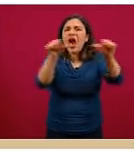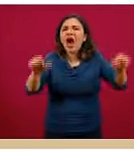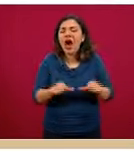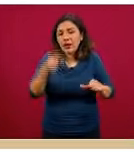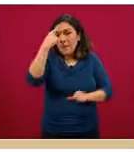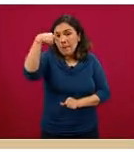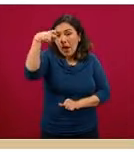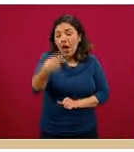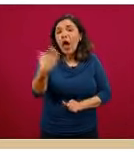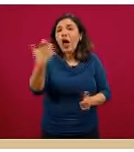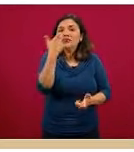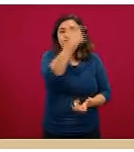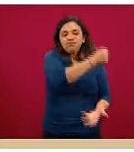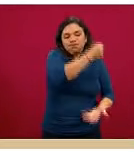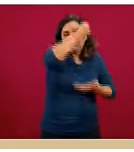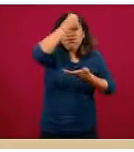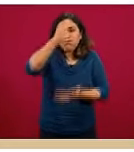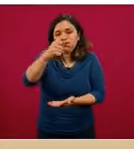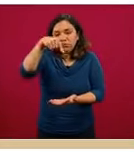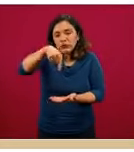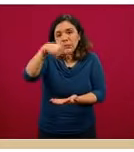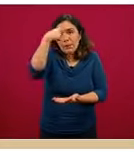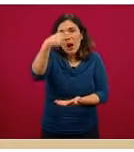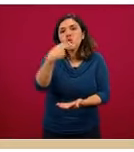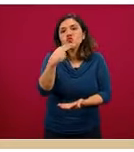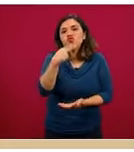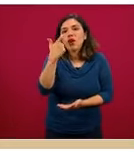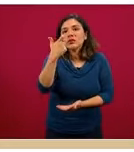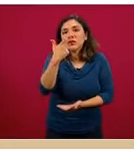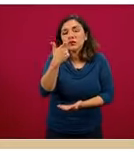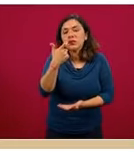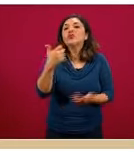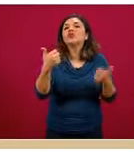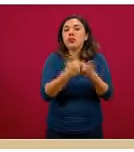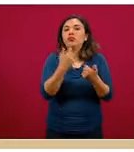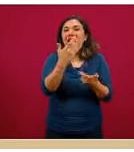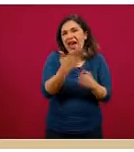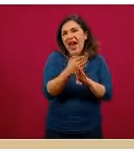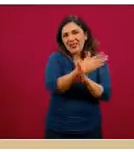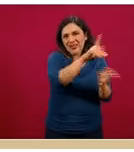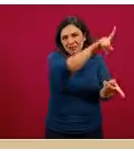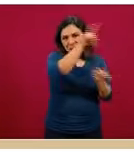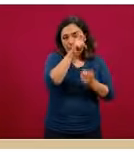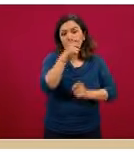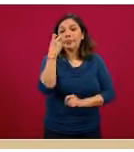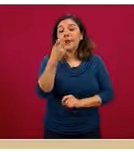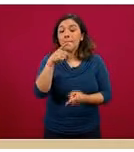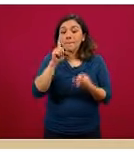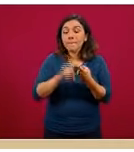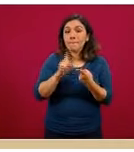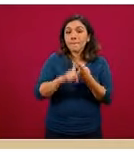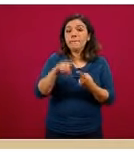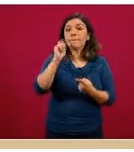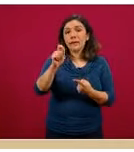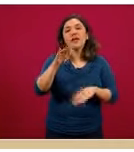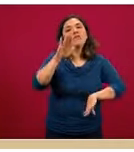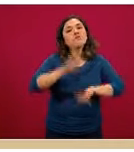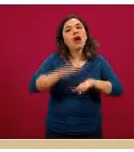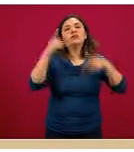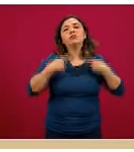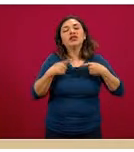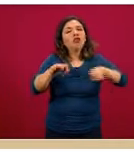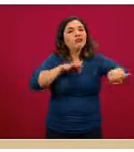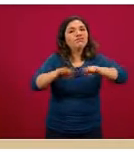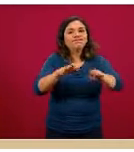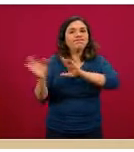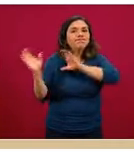va a invertir este recurso que se recibió. El primero, lógicamente, contratación de personal